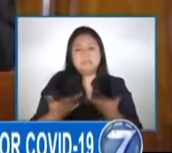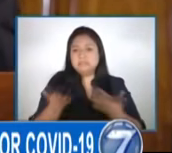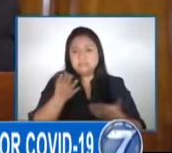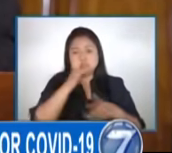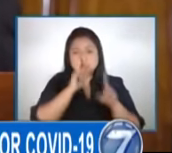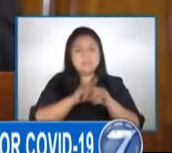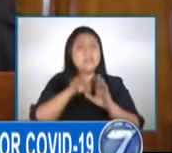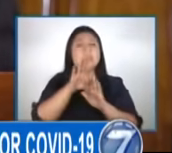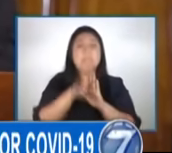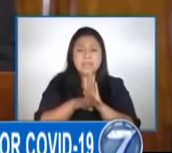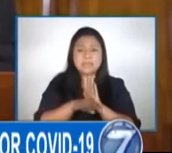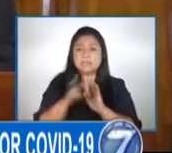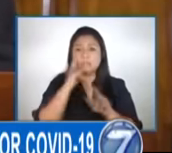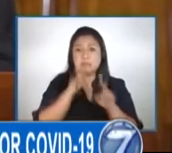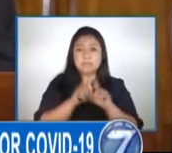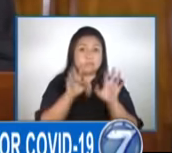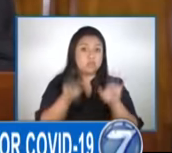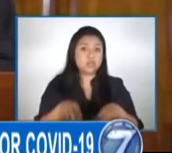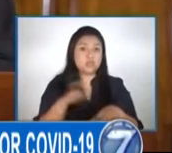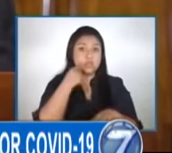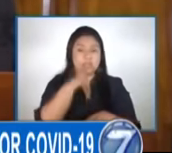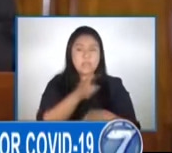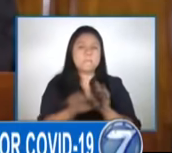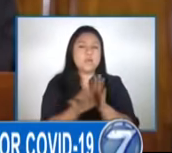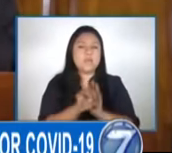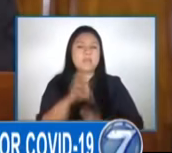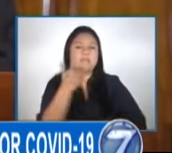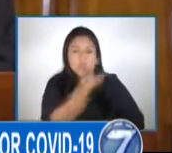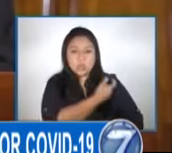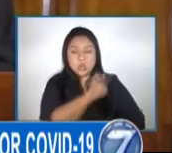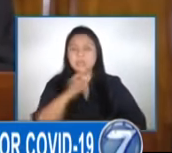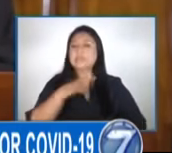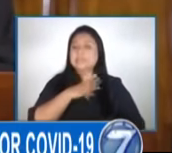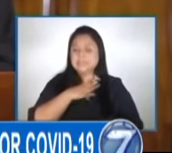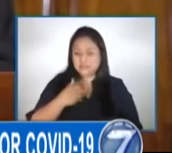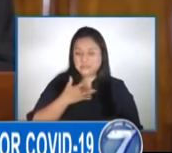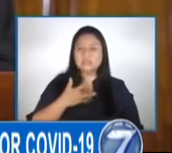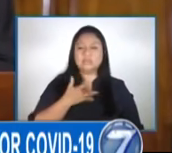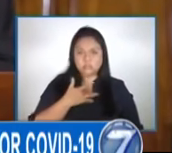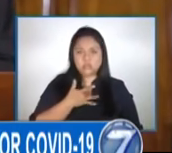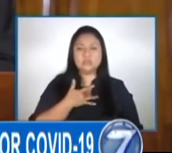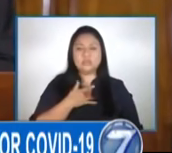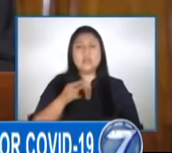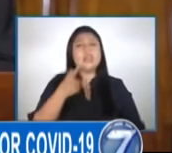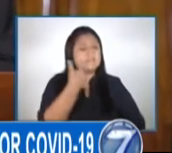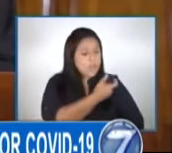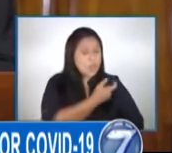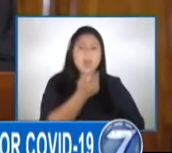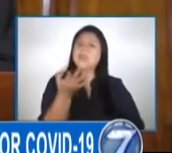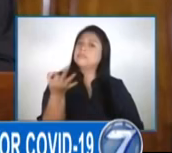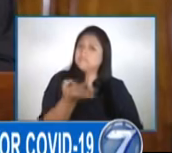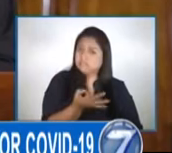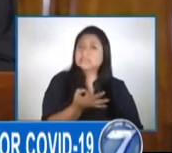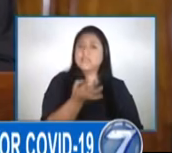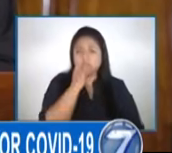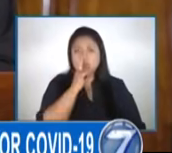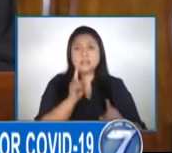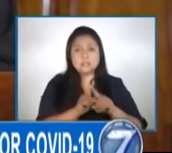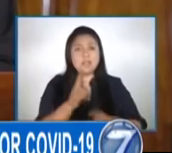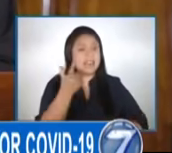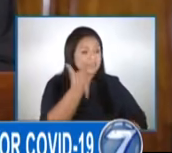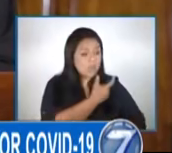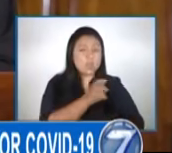porcentaje muy bajo entre las personas que fueron vacunadas que tienen estos síntomas. La vacuna es efectiva. La